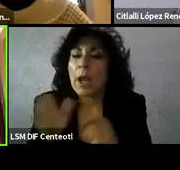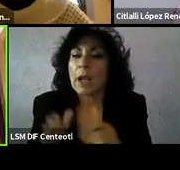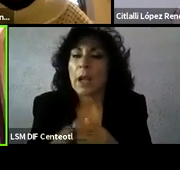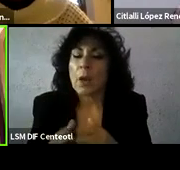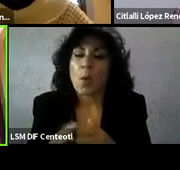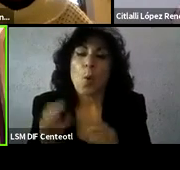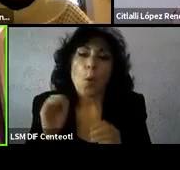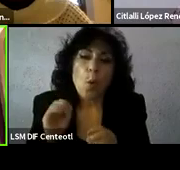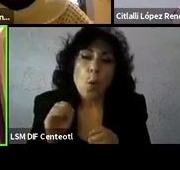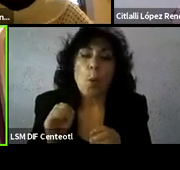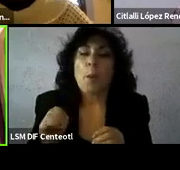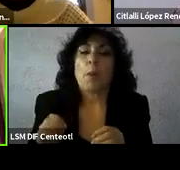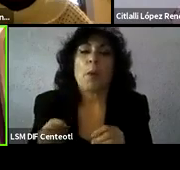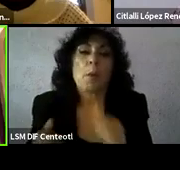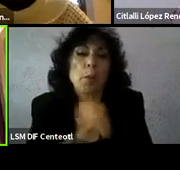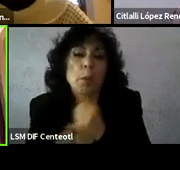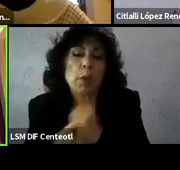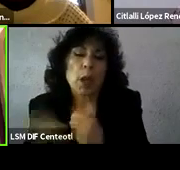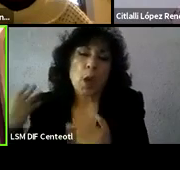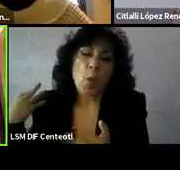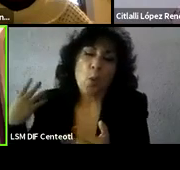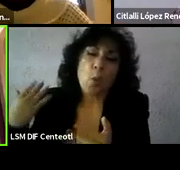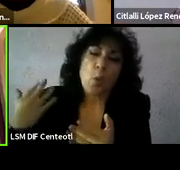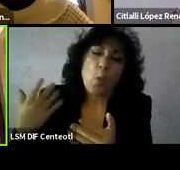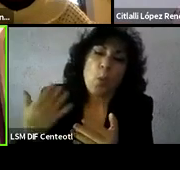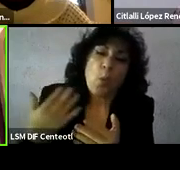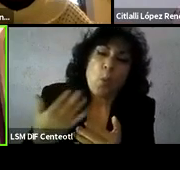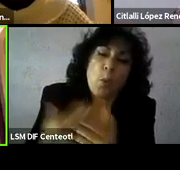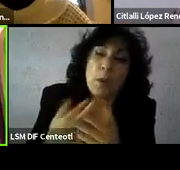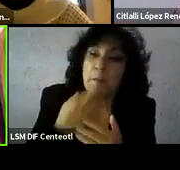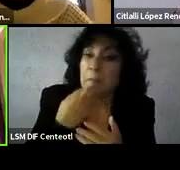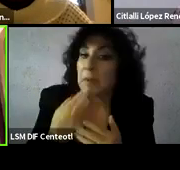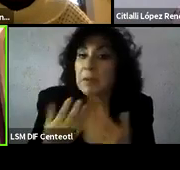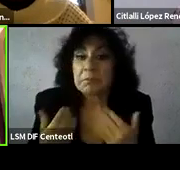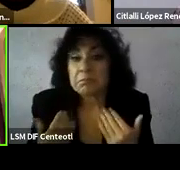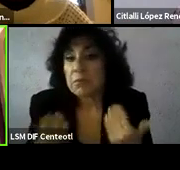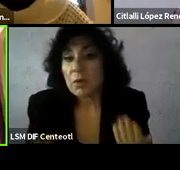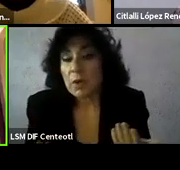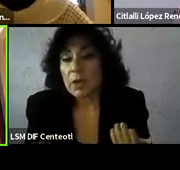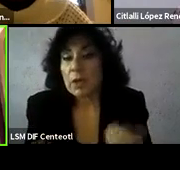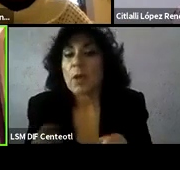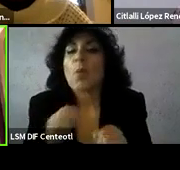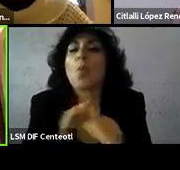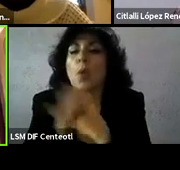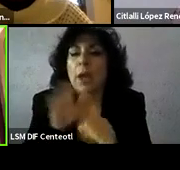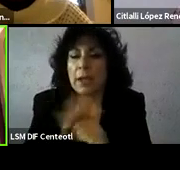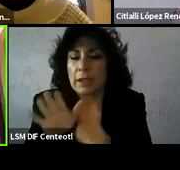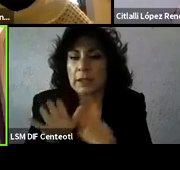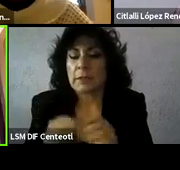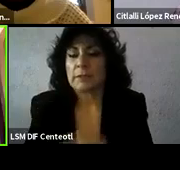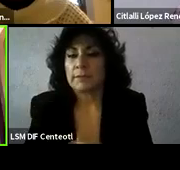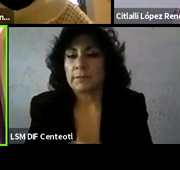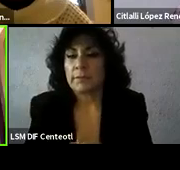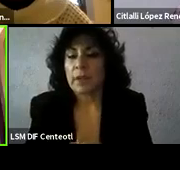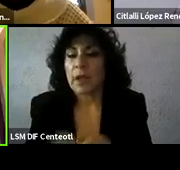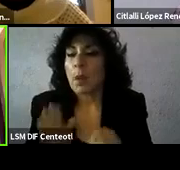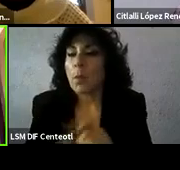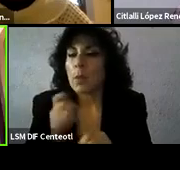han resueltos. Entonces, diagnosticar para nosotras es lo primero, y de alguna manera tiene que haber un